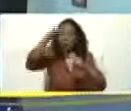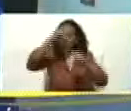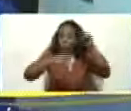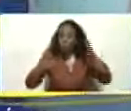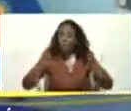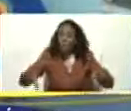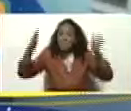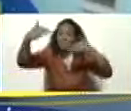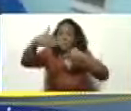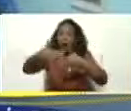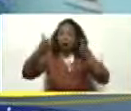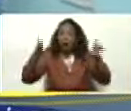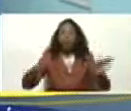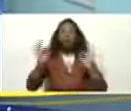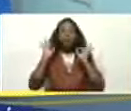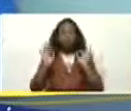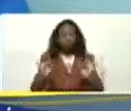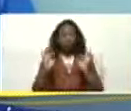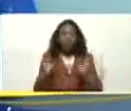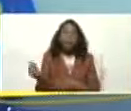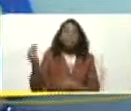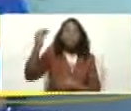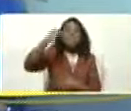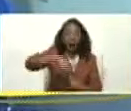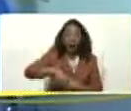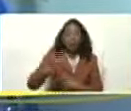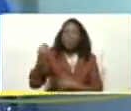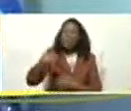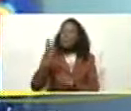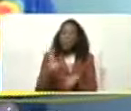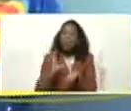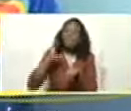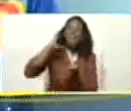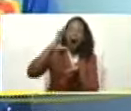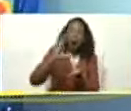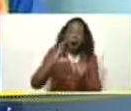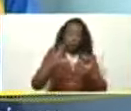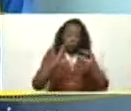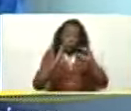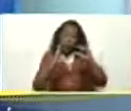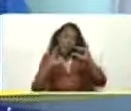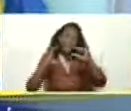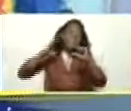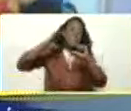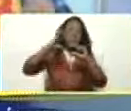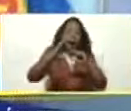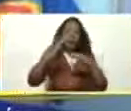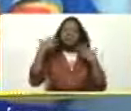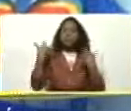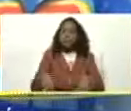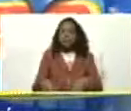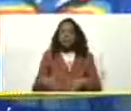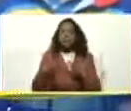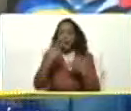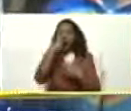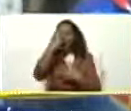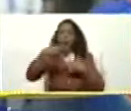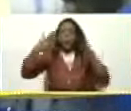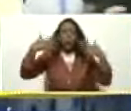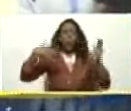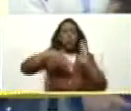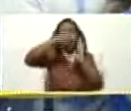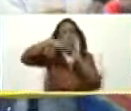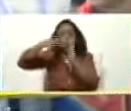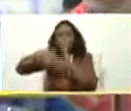al lugar al lugar y eso es mucho más de eso es mucho más correcto bueno los acondicionados la recuperación de